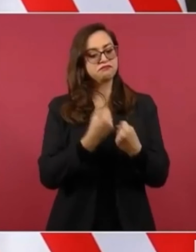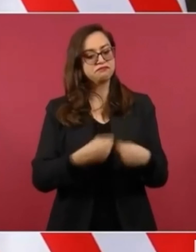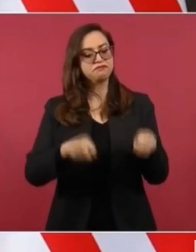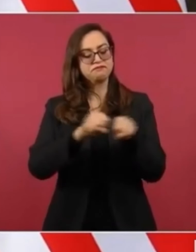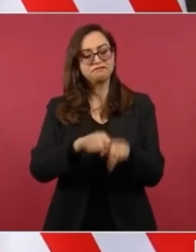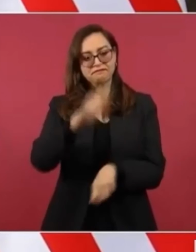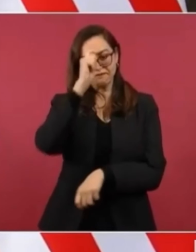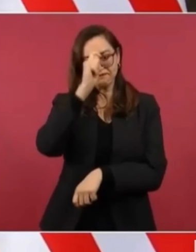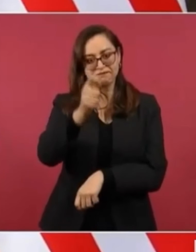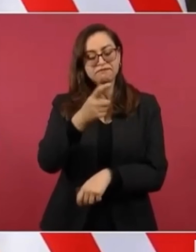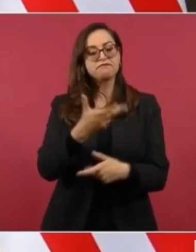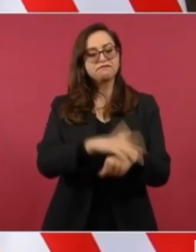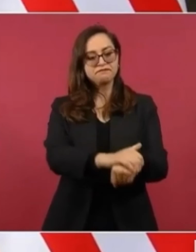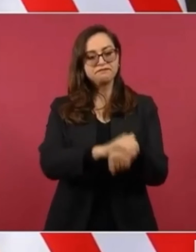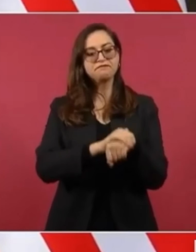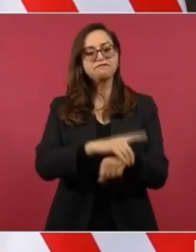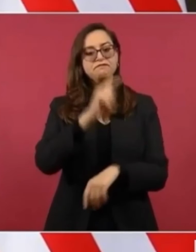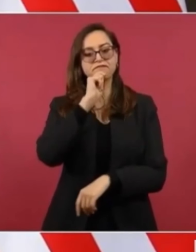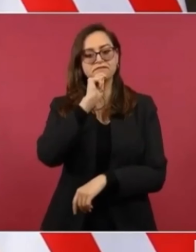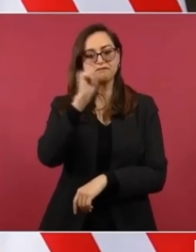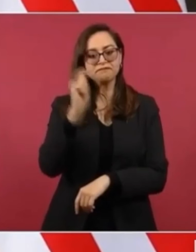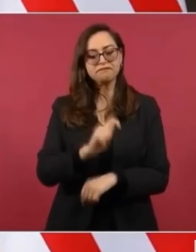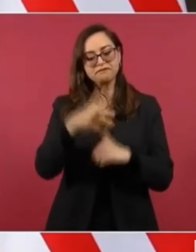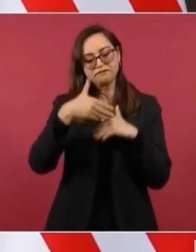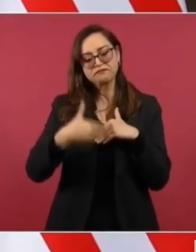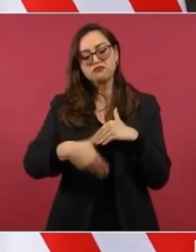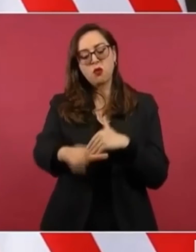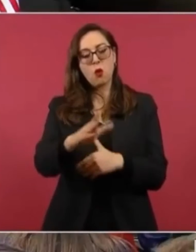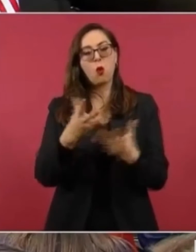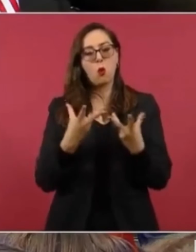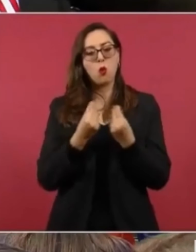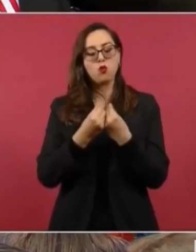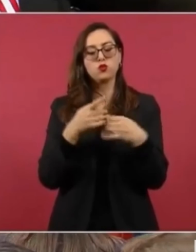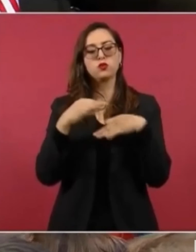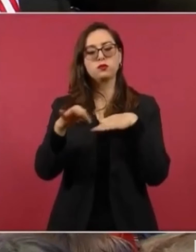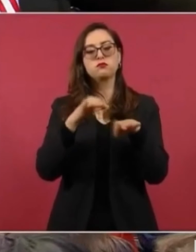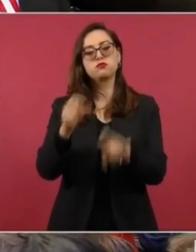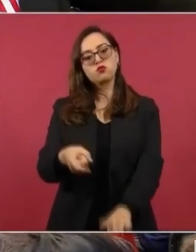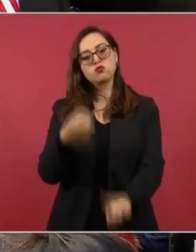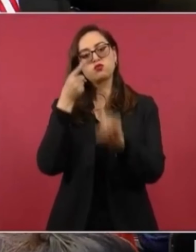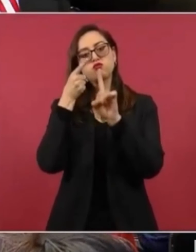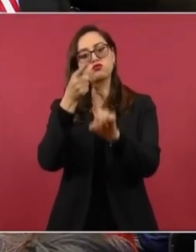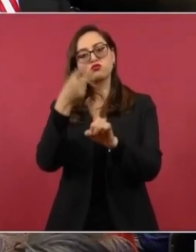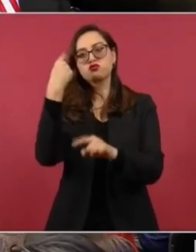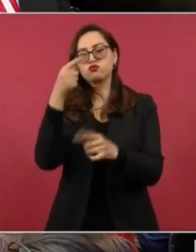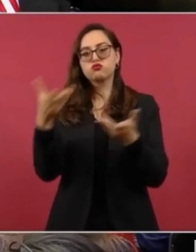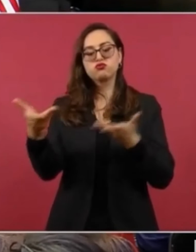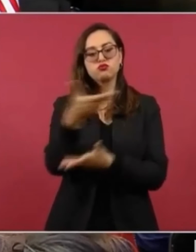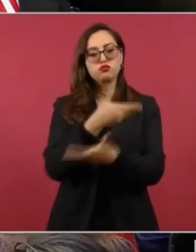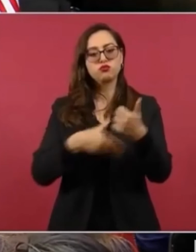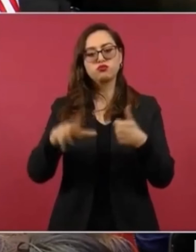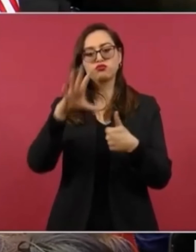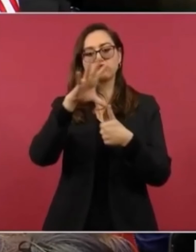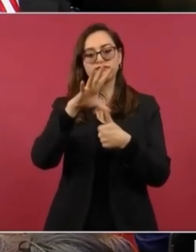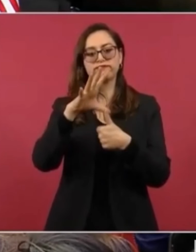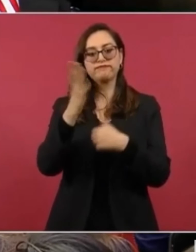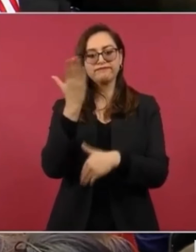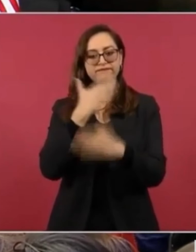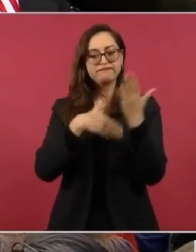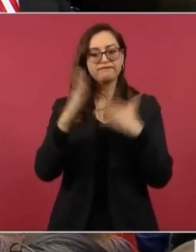que también como amigos a medida que trabajamos para hacer cumplir la visión compartida para Norteamérica. Muchas gracias.